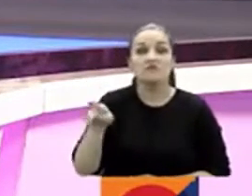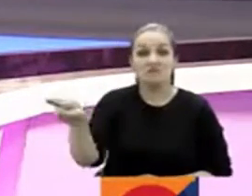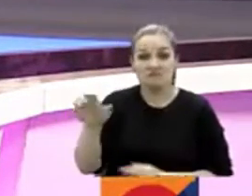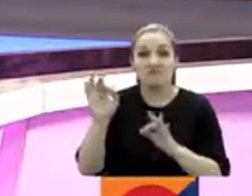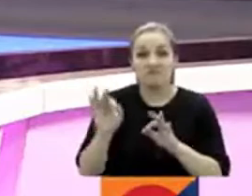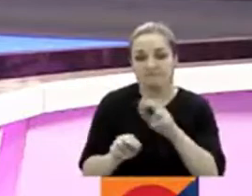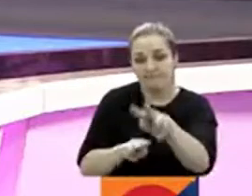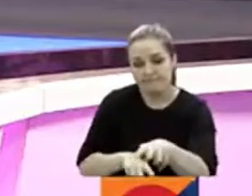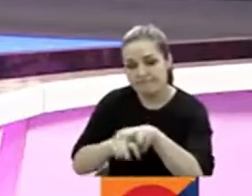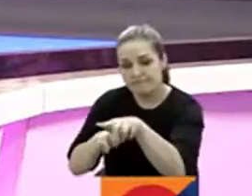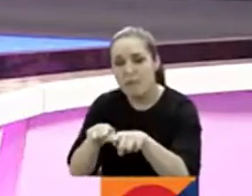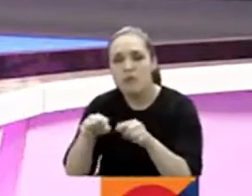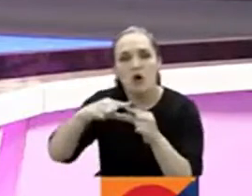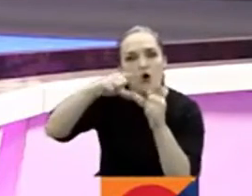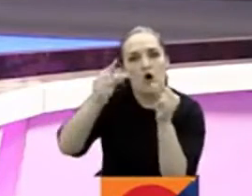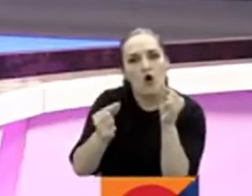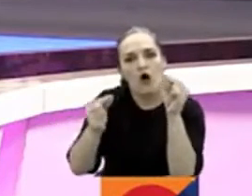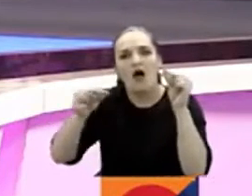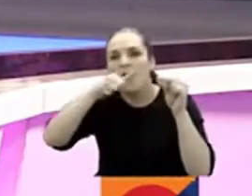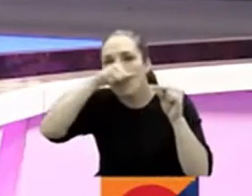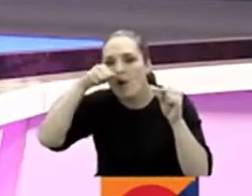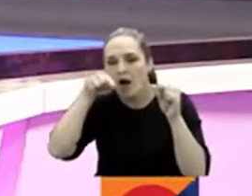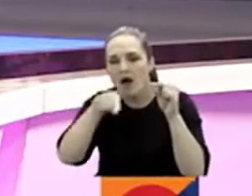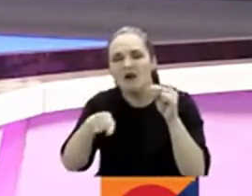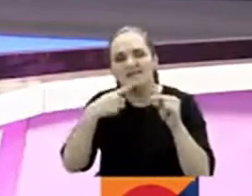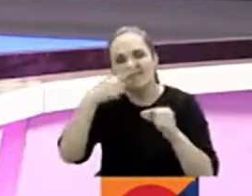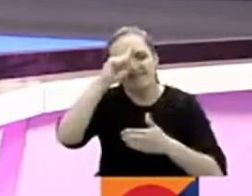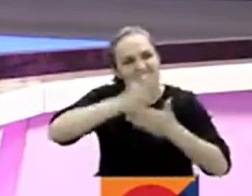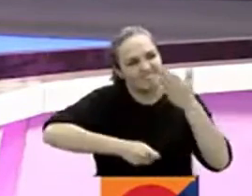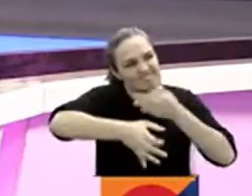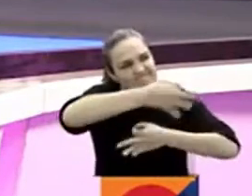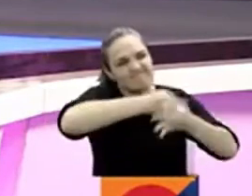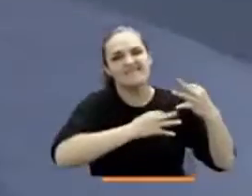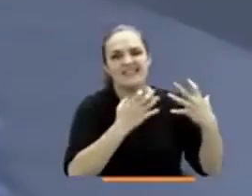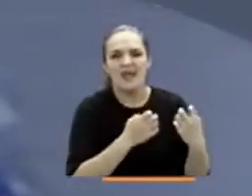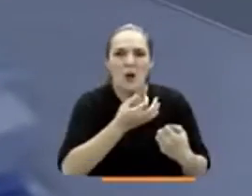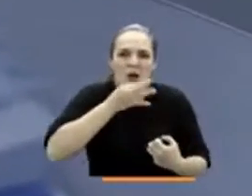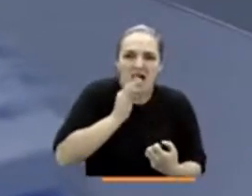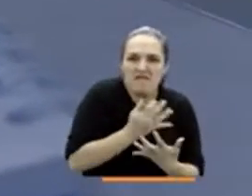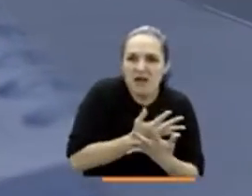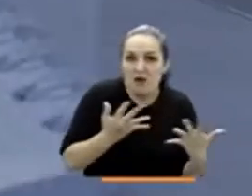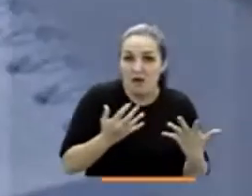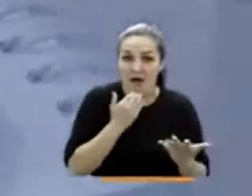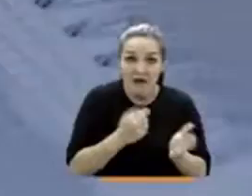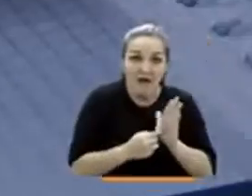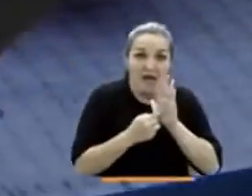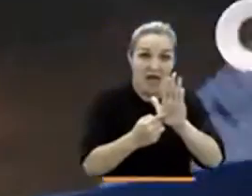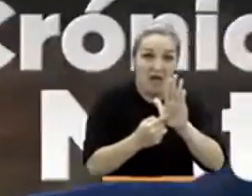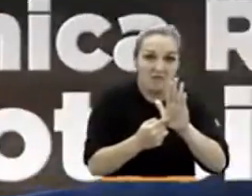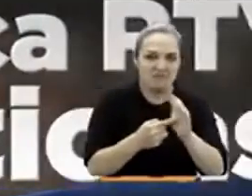la resiliencia en el país. Crónica RTVC Noticias.